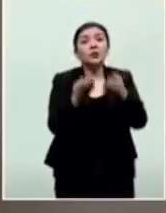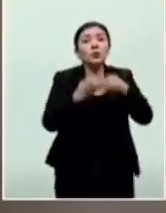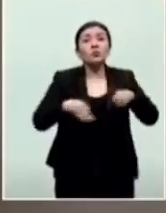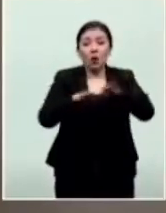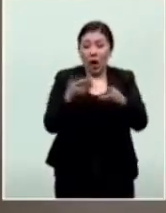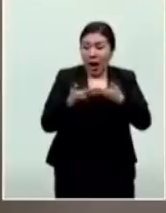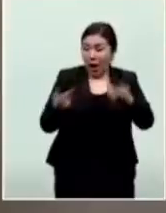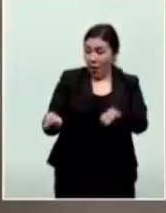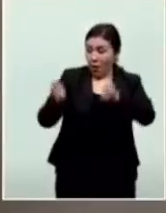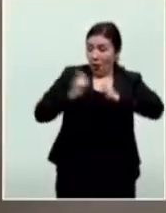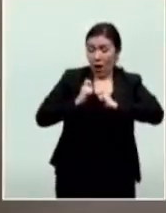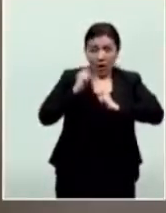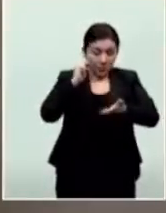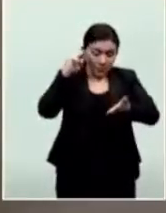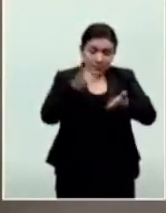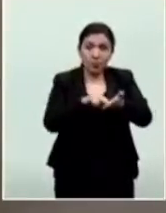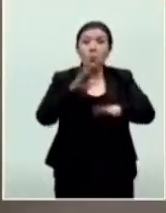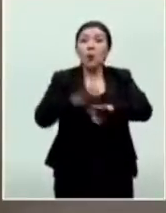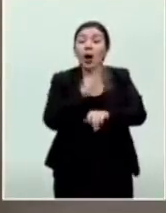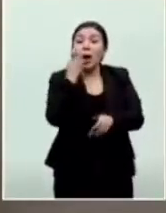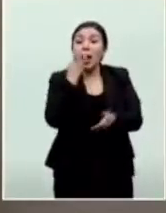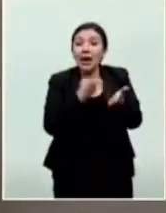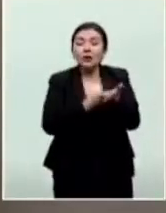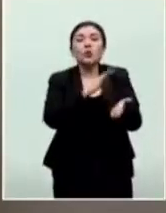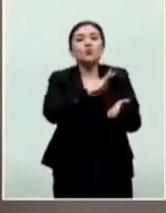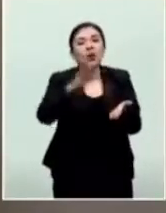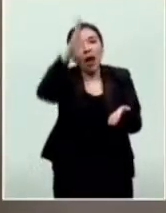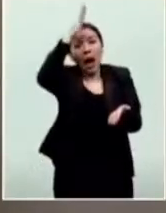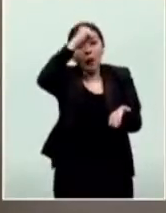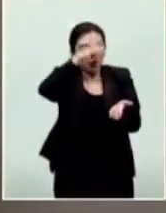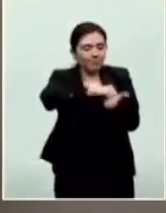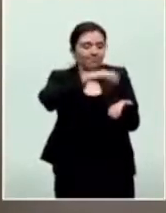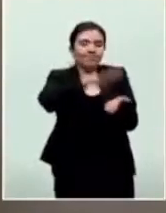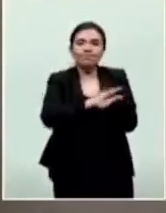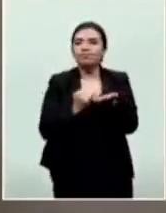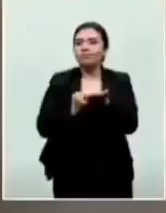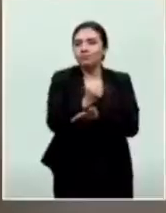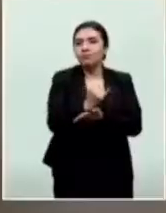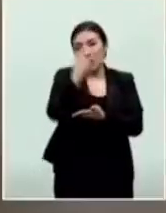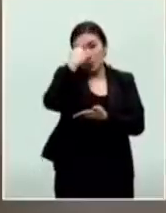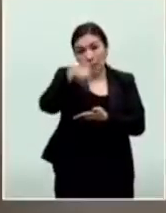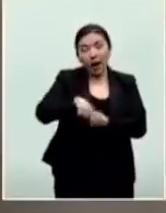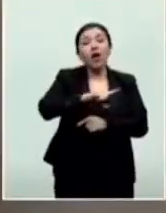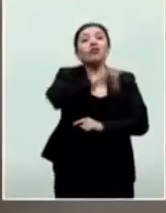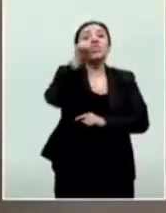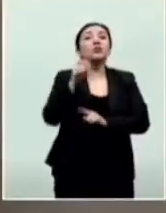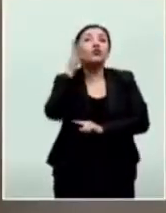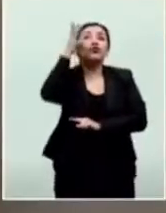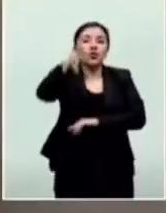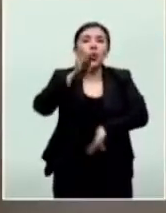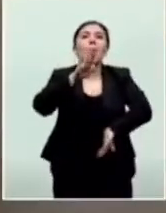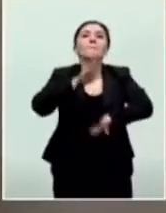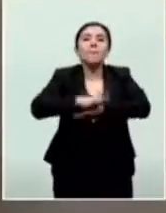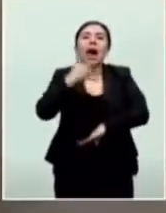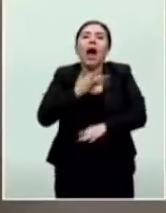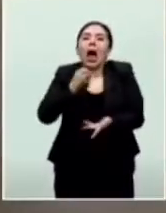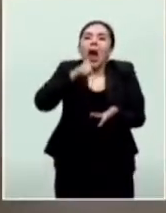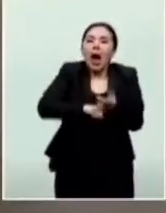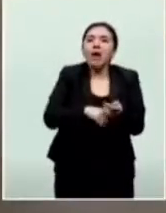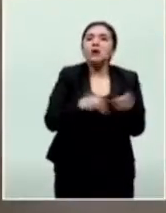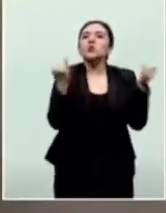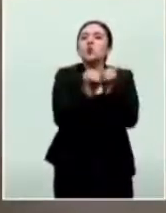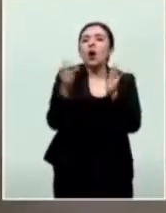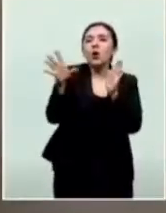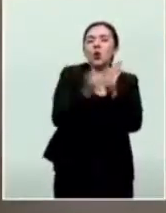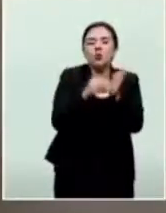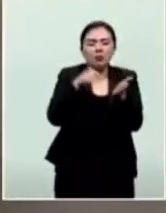este caso? Porque a través de este caso podemos sentar precedentes que se pueden aplicar a los miles de casos que pudieran